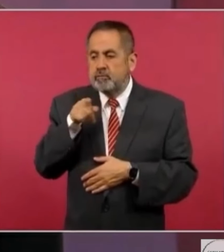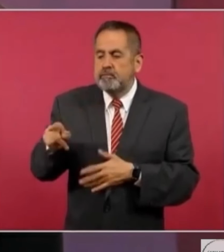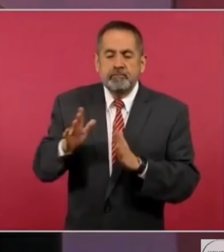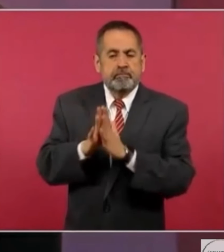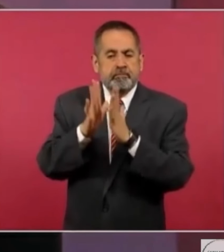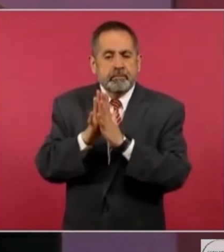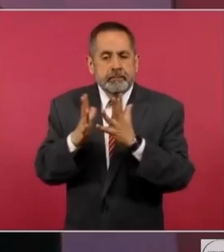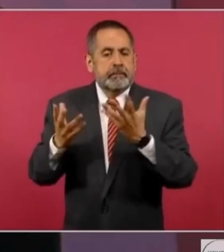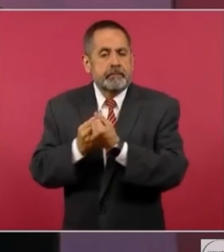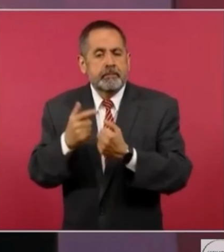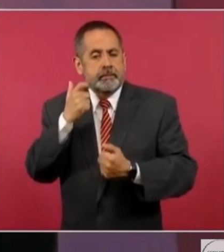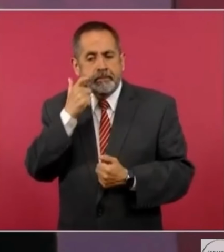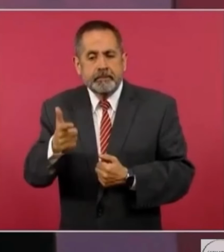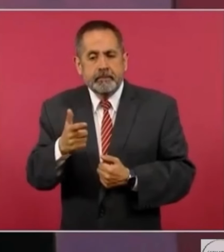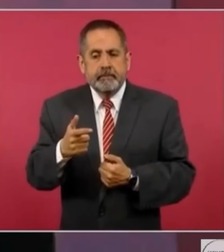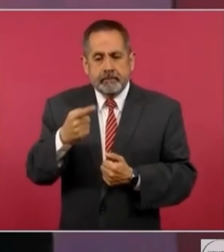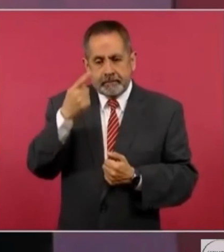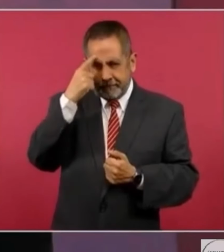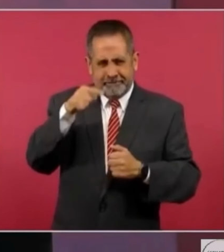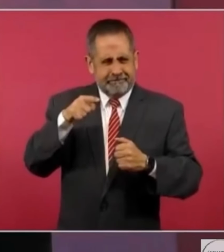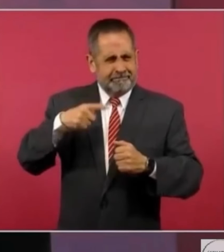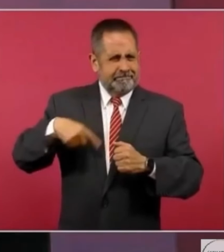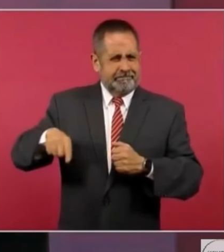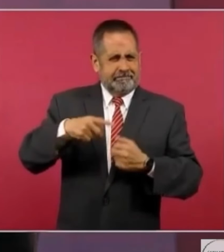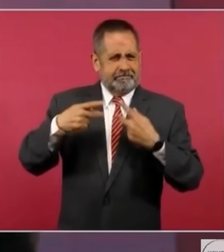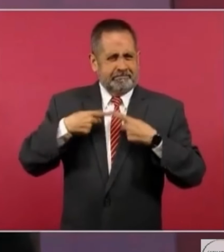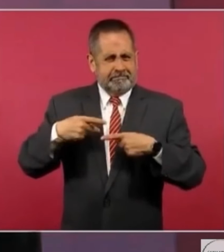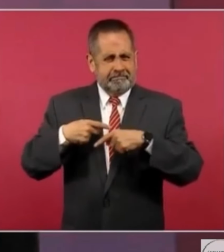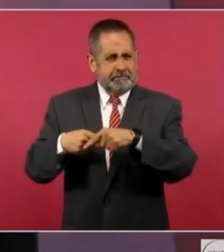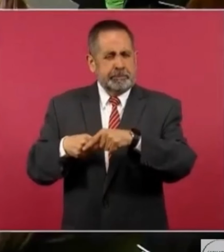informar, no querían que la gente